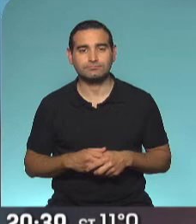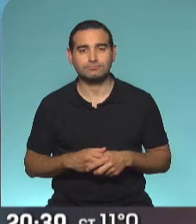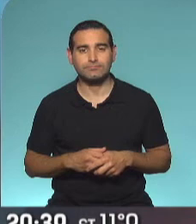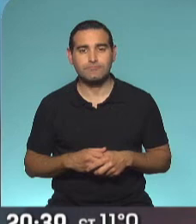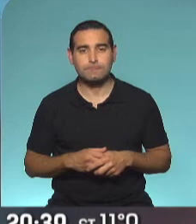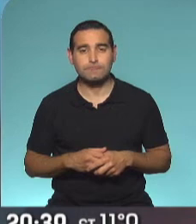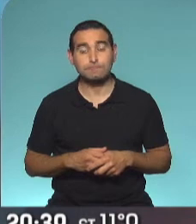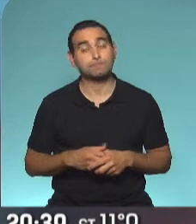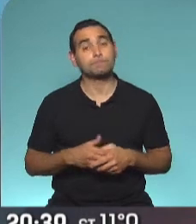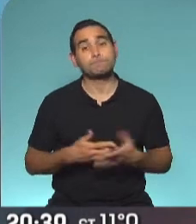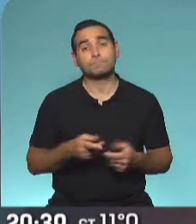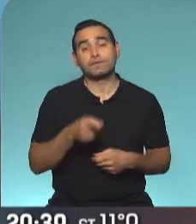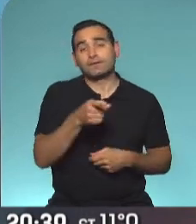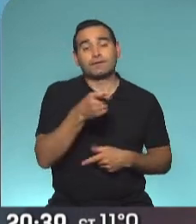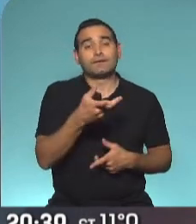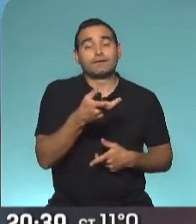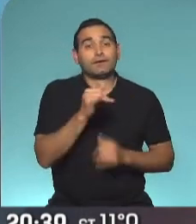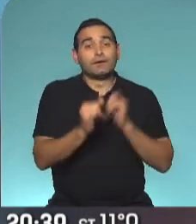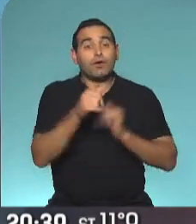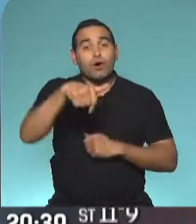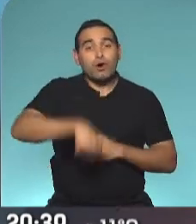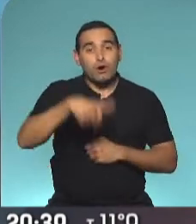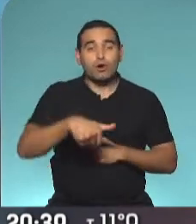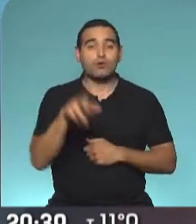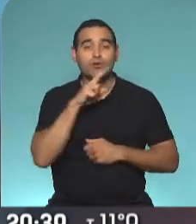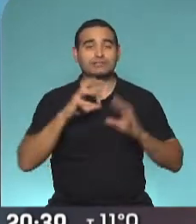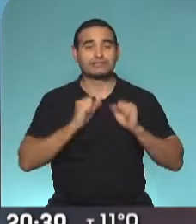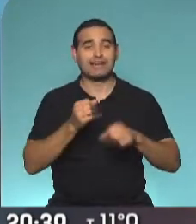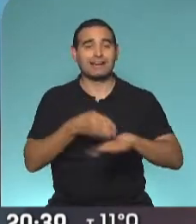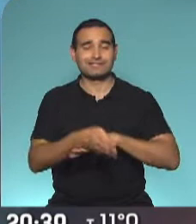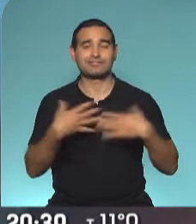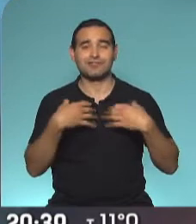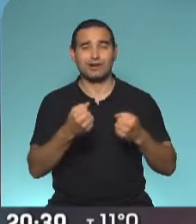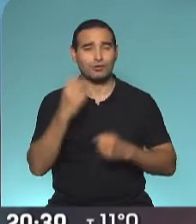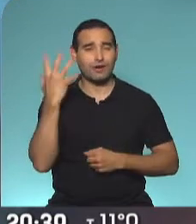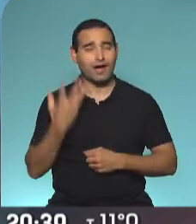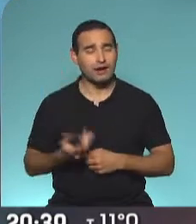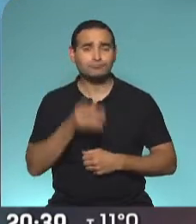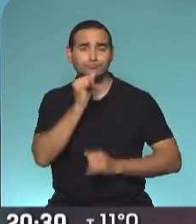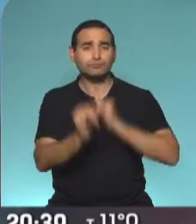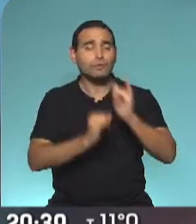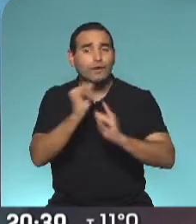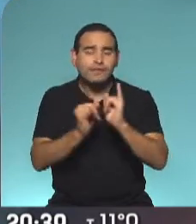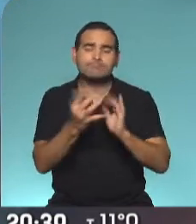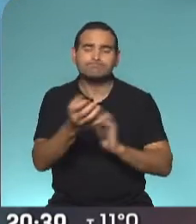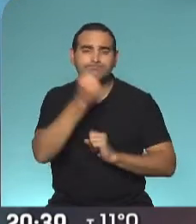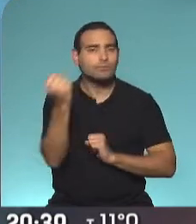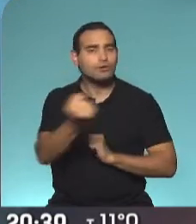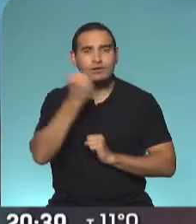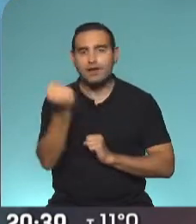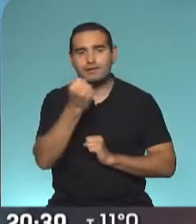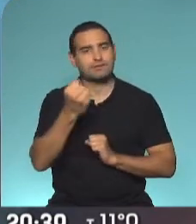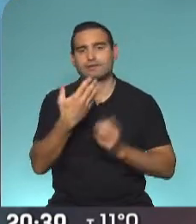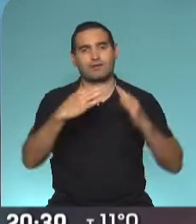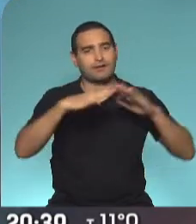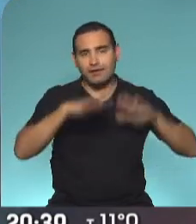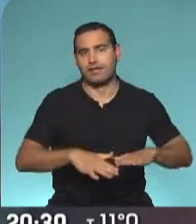y claramente una cosa tiene que ver con otra hoy la secretaria de acceso a la salud carla vizzotti remarcó la importancia de mantener el aislamiento